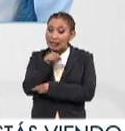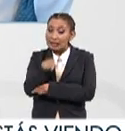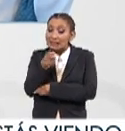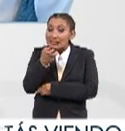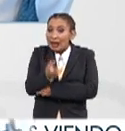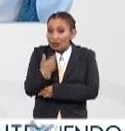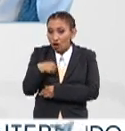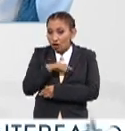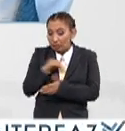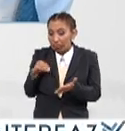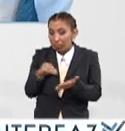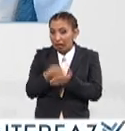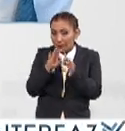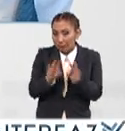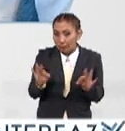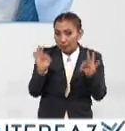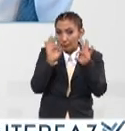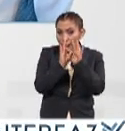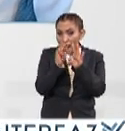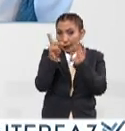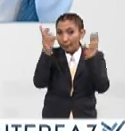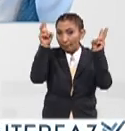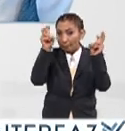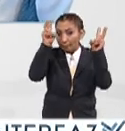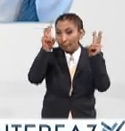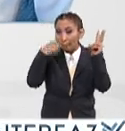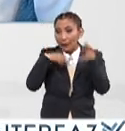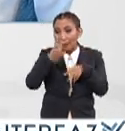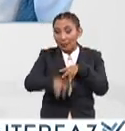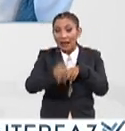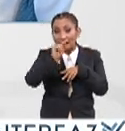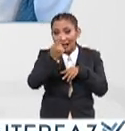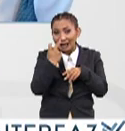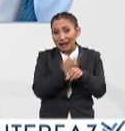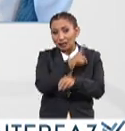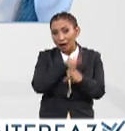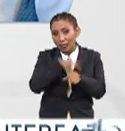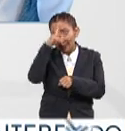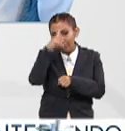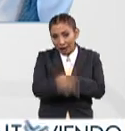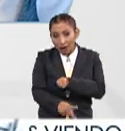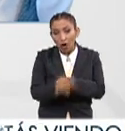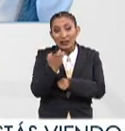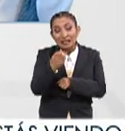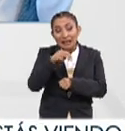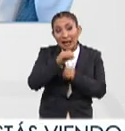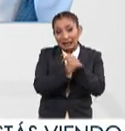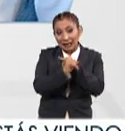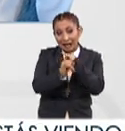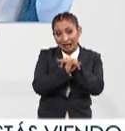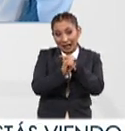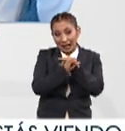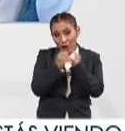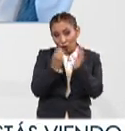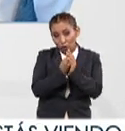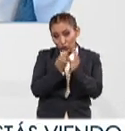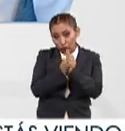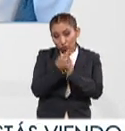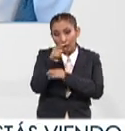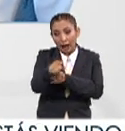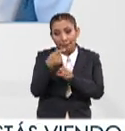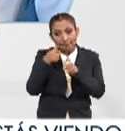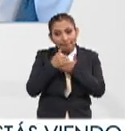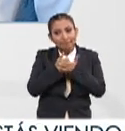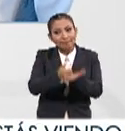aquí donde entra la importancia de esta materia en realidad dentro del Tecnológico Nacional de México, y este MOOC ha encaminado